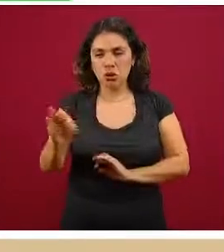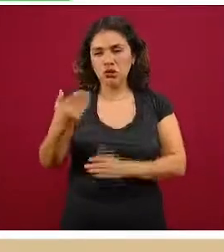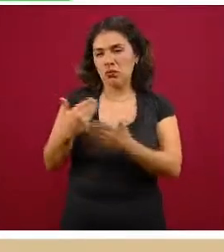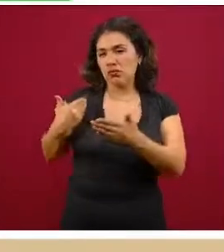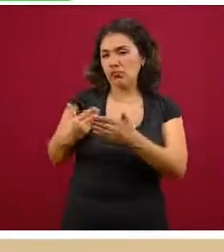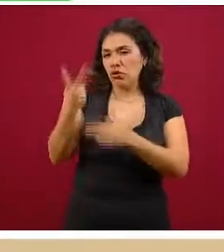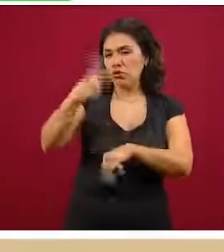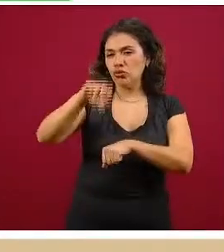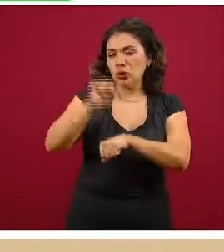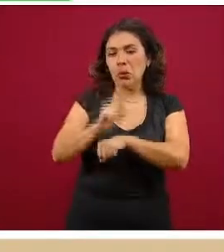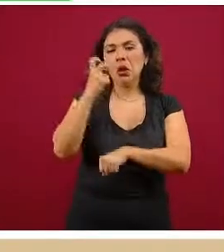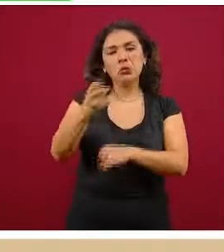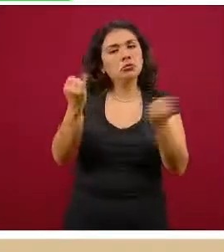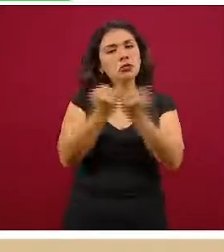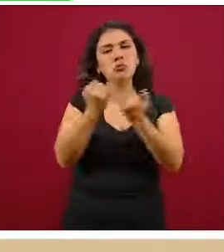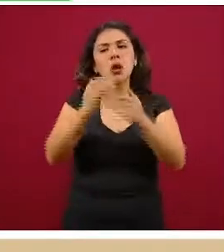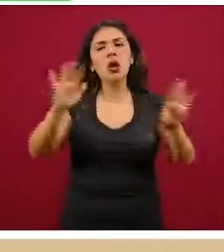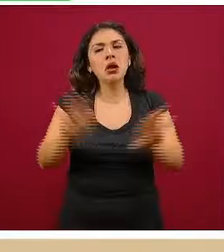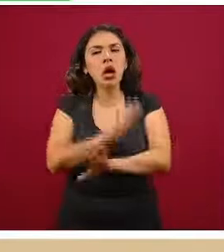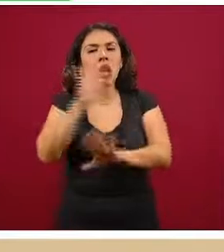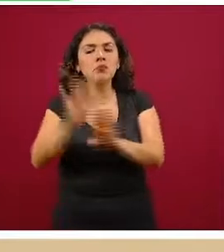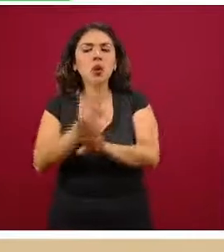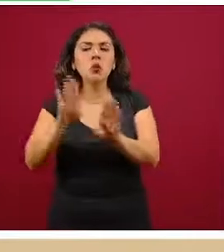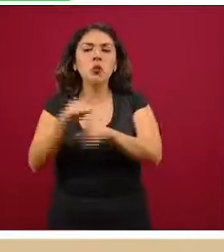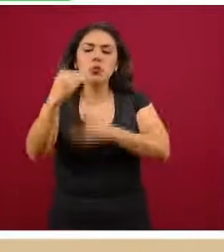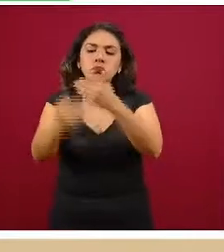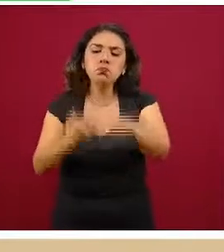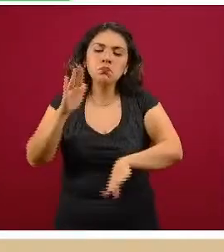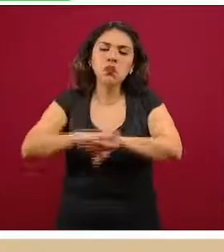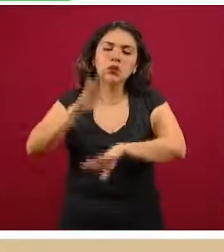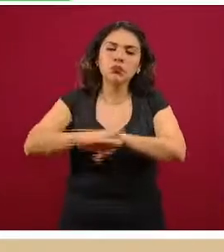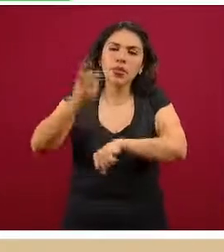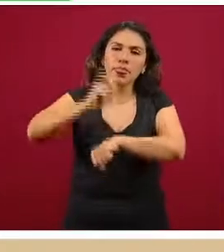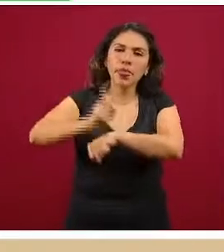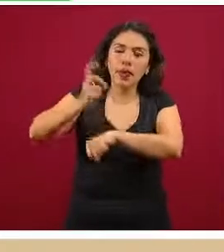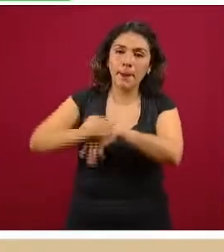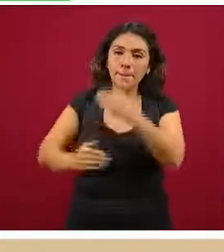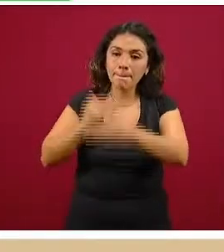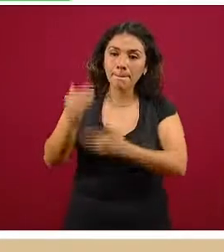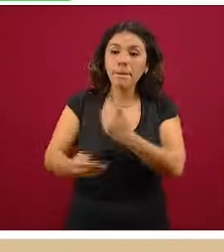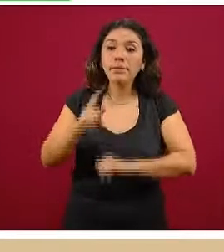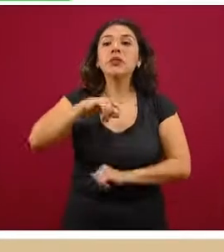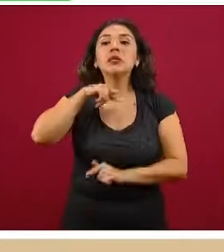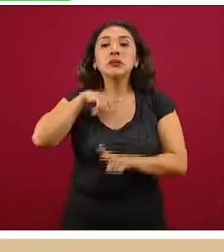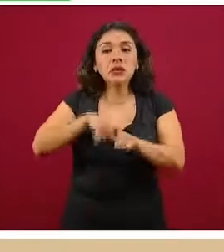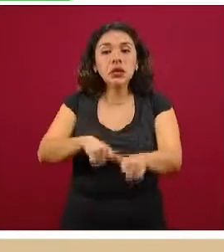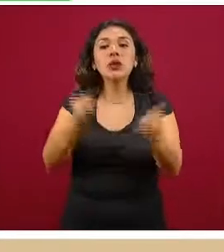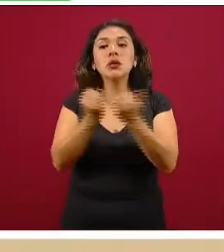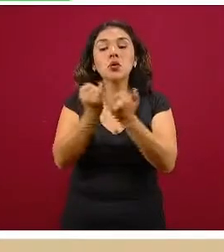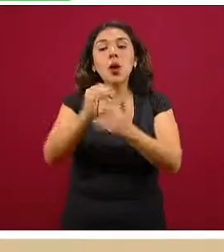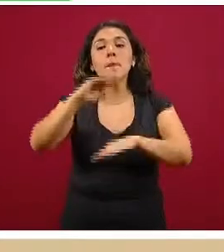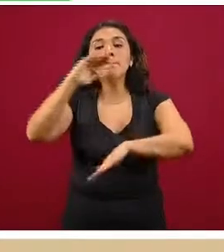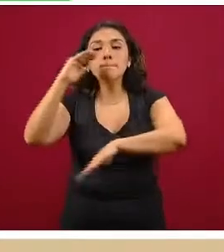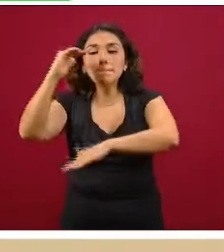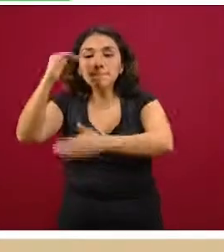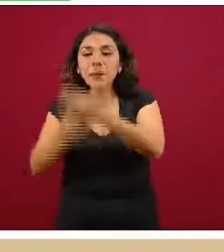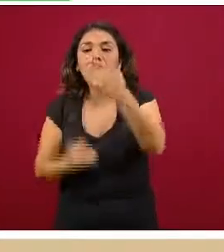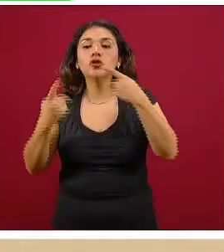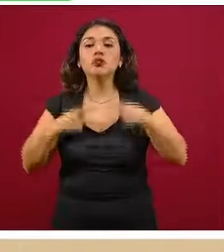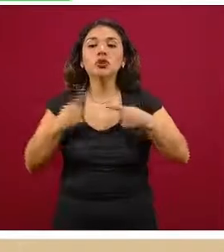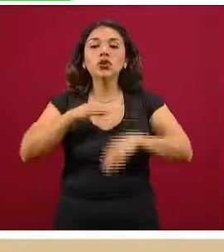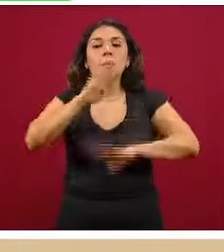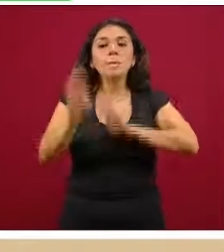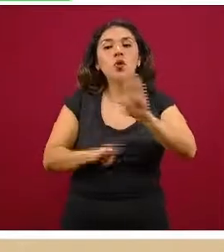también se va a ir modificando en el transcurso de los siguientes días, y continúa la tendencia descendente de las defunciones con ahora